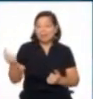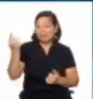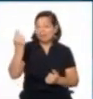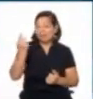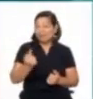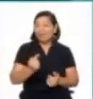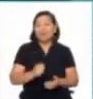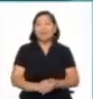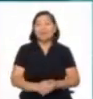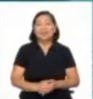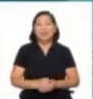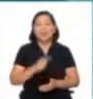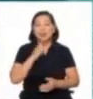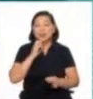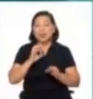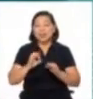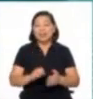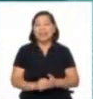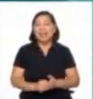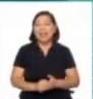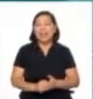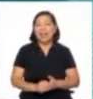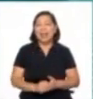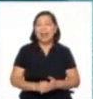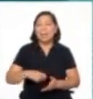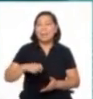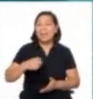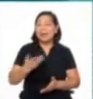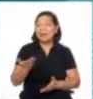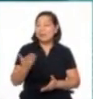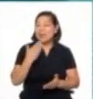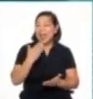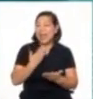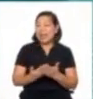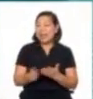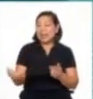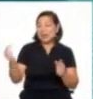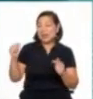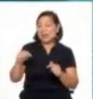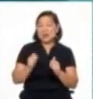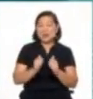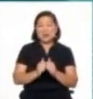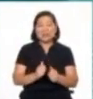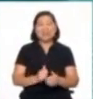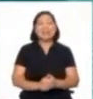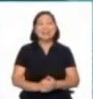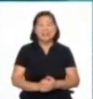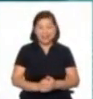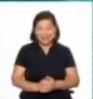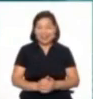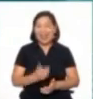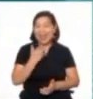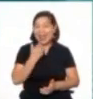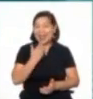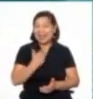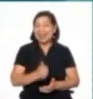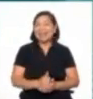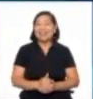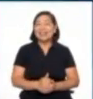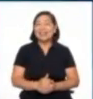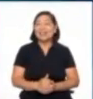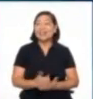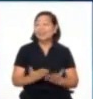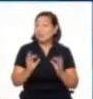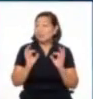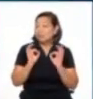aquí en estudio la nutricionista Pierina Papadopoulos. Muchísimas gracias, Pierina, por acompañarnos. Gracias por la invitación. Bienvenido, bienvenida. Vamos a